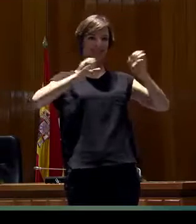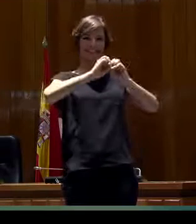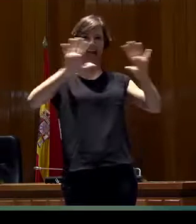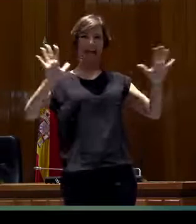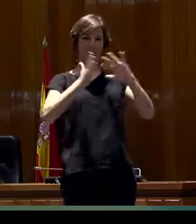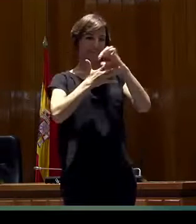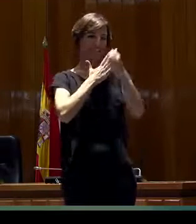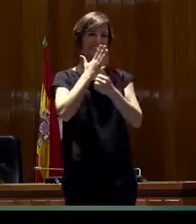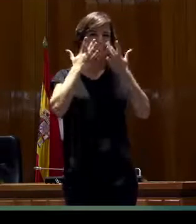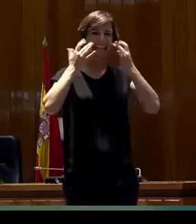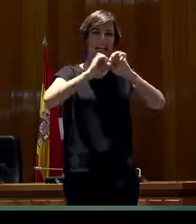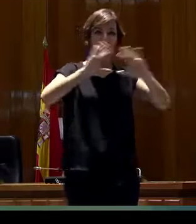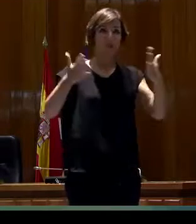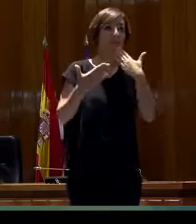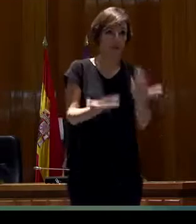por el estilo, ¿no?